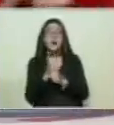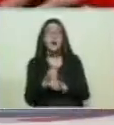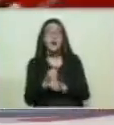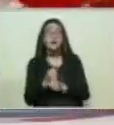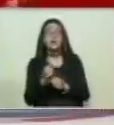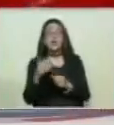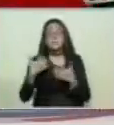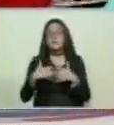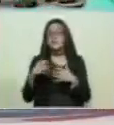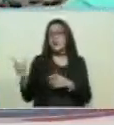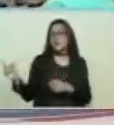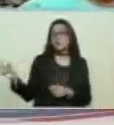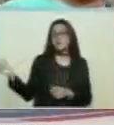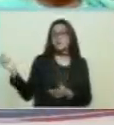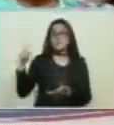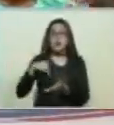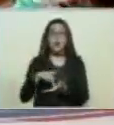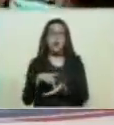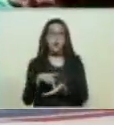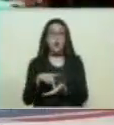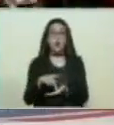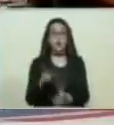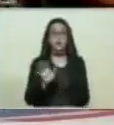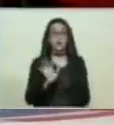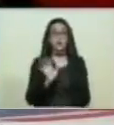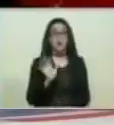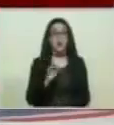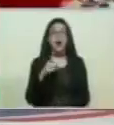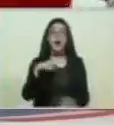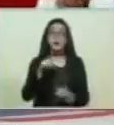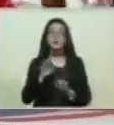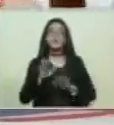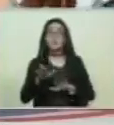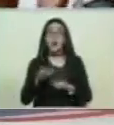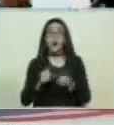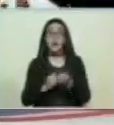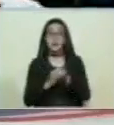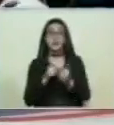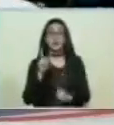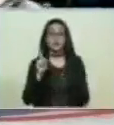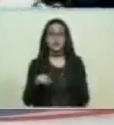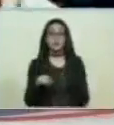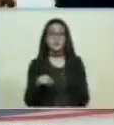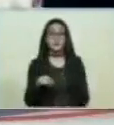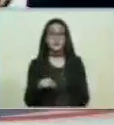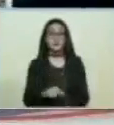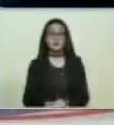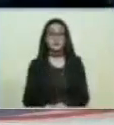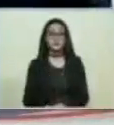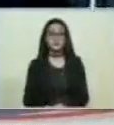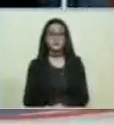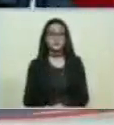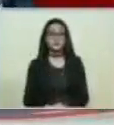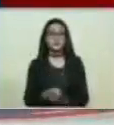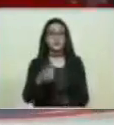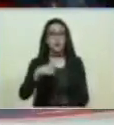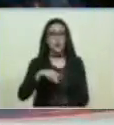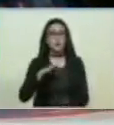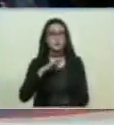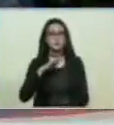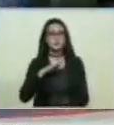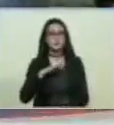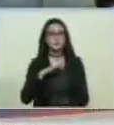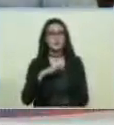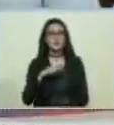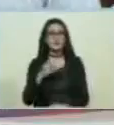los empresarios, que para ellos también nos debemos y a ellos también le estamos apalancando, pero también estamos apalancando